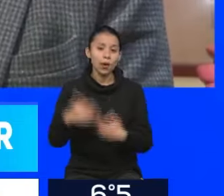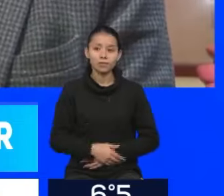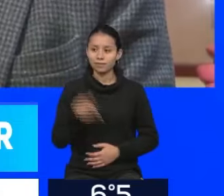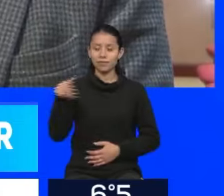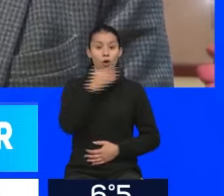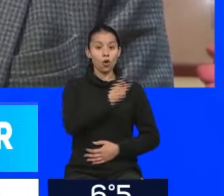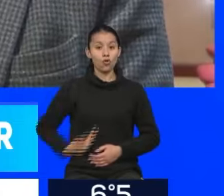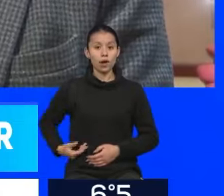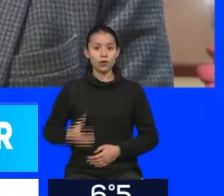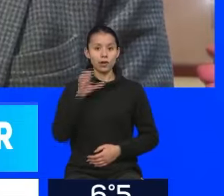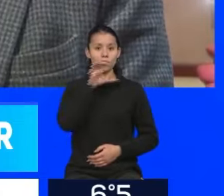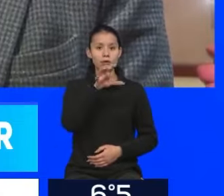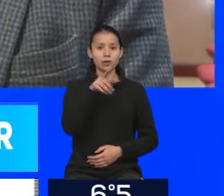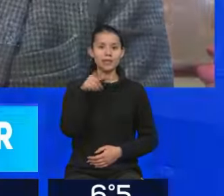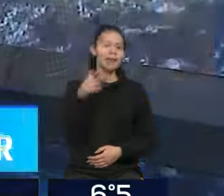puntos de esa tasa.